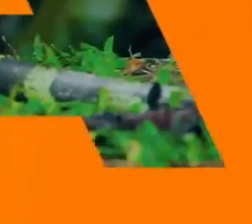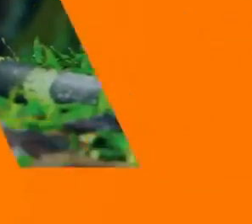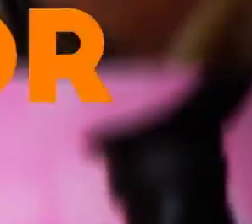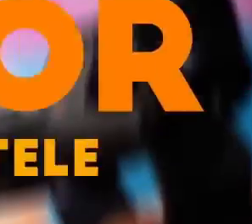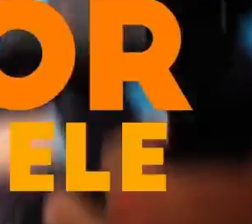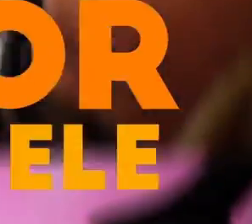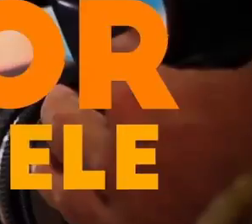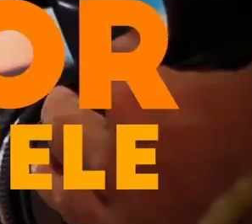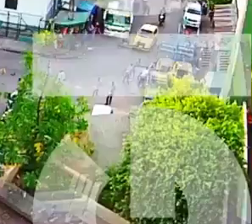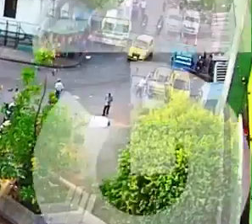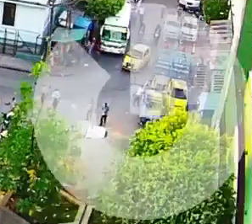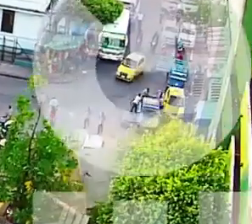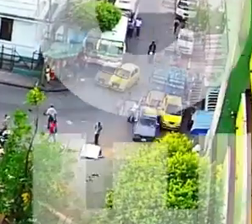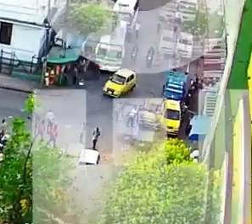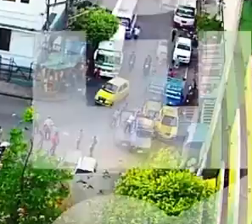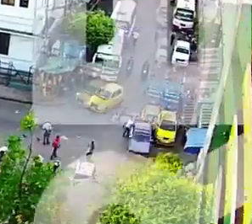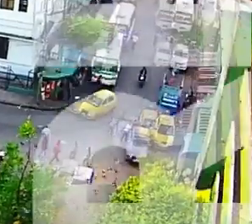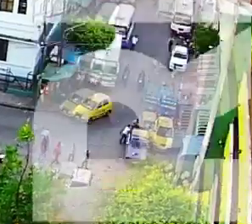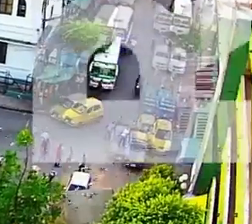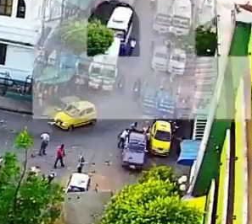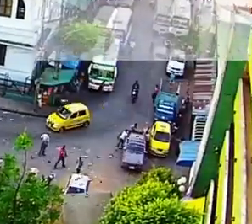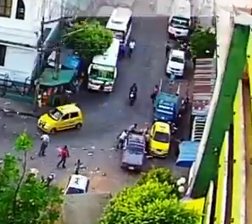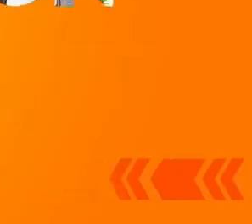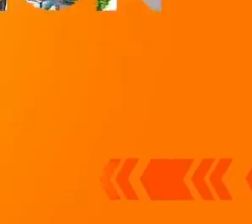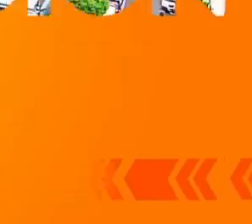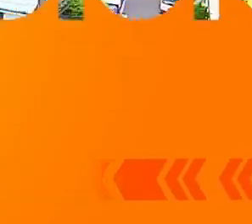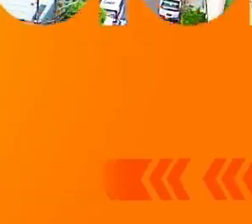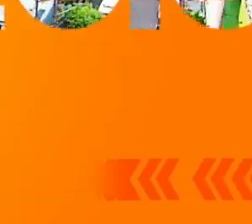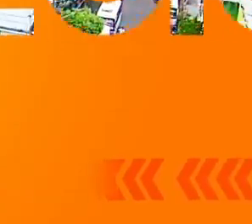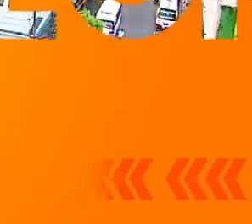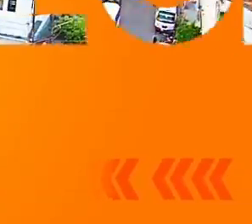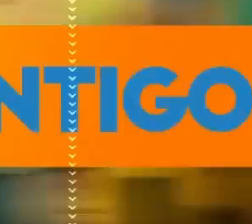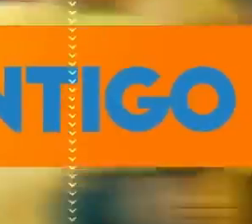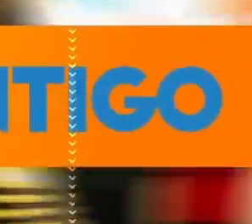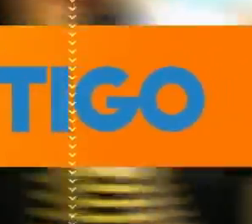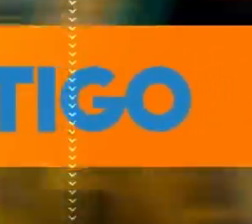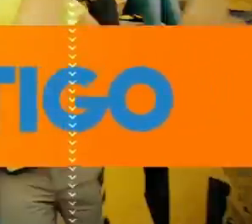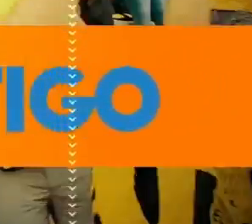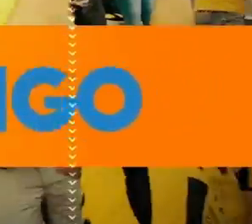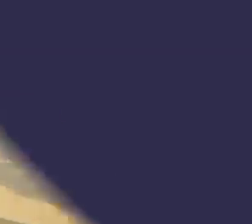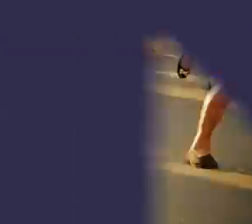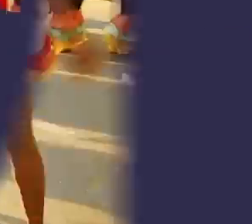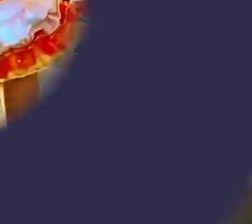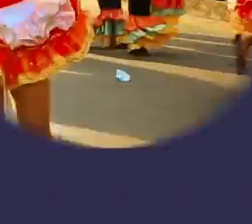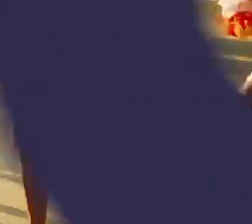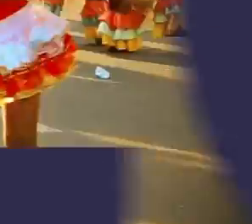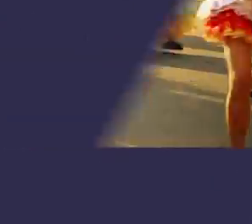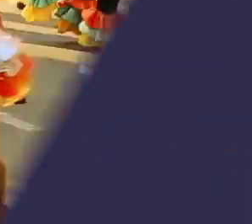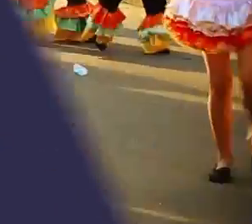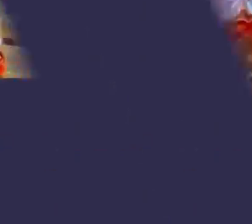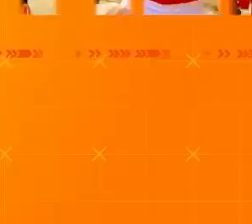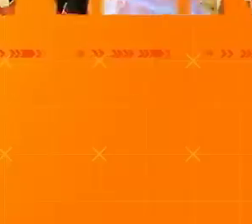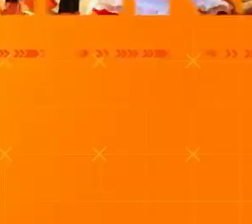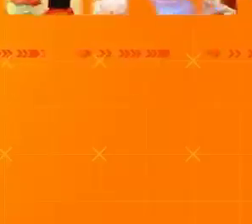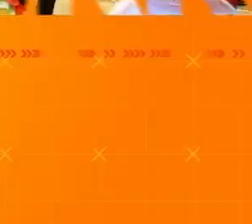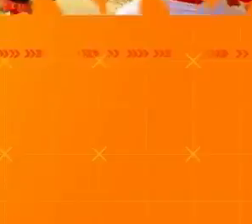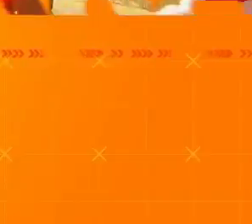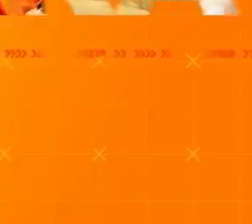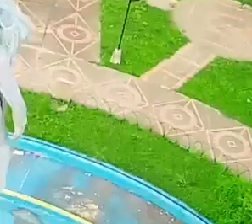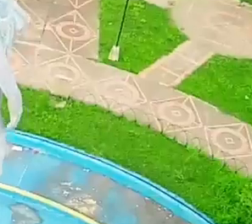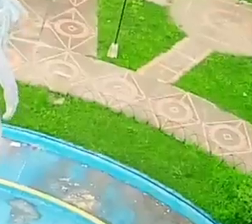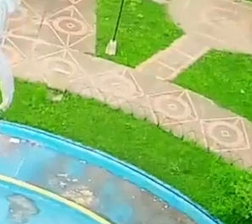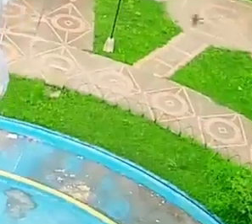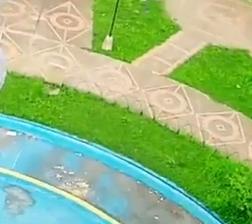vida. Es la mejor tele de nuestra región. Estamos contigo allá en tu corazón. Es